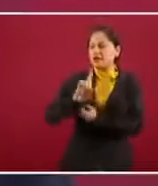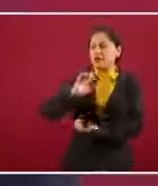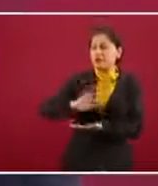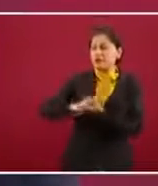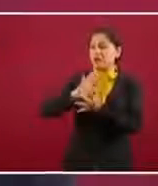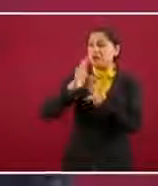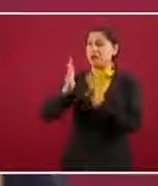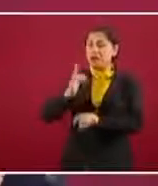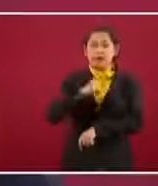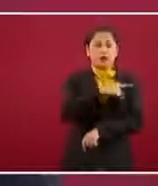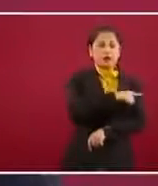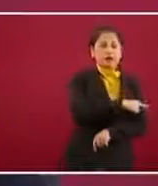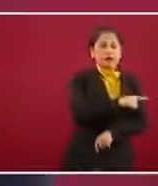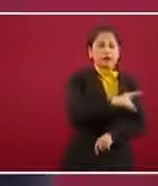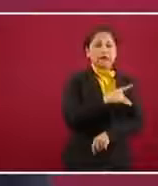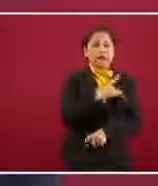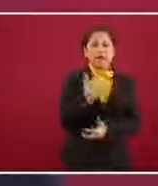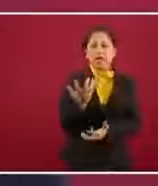les da más